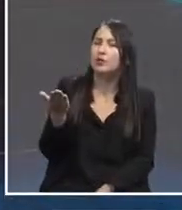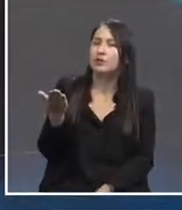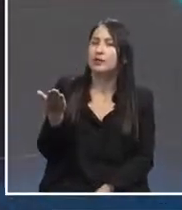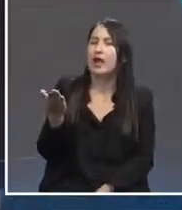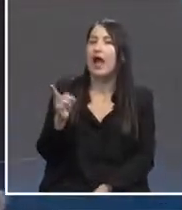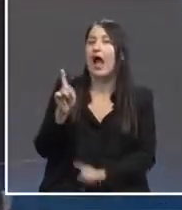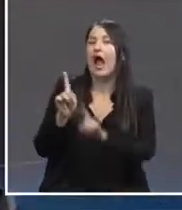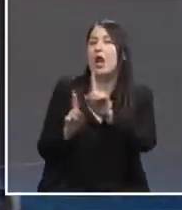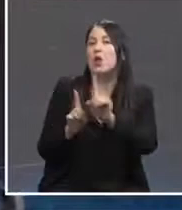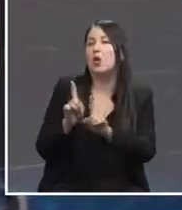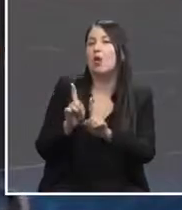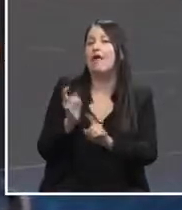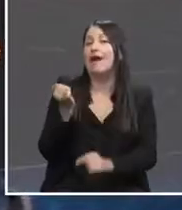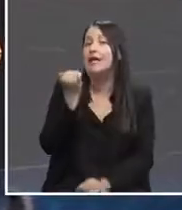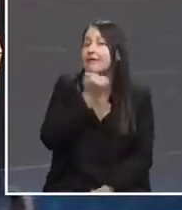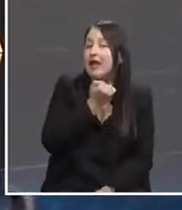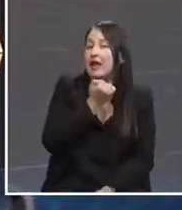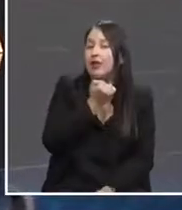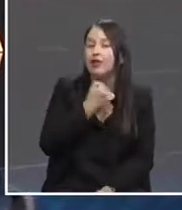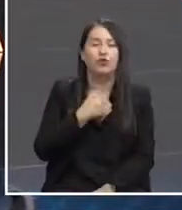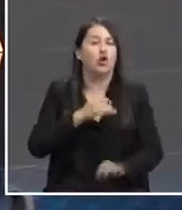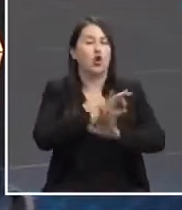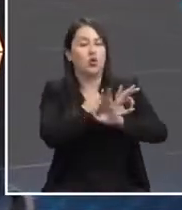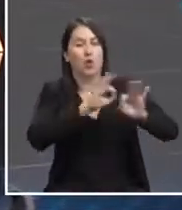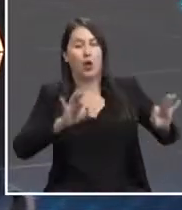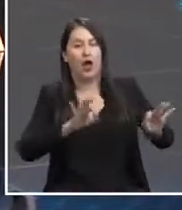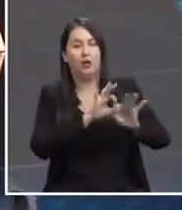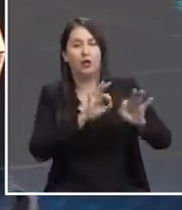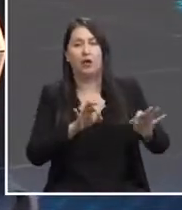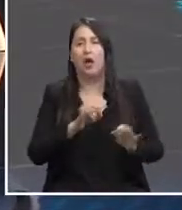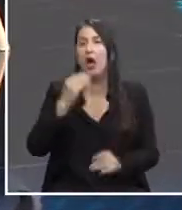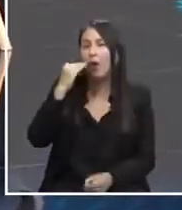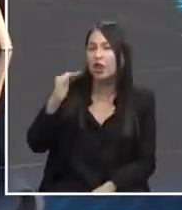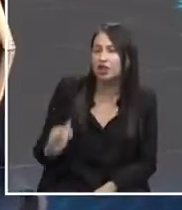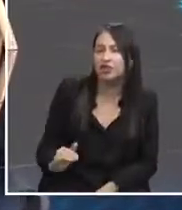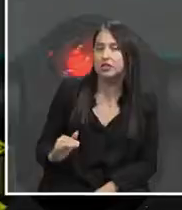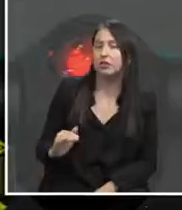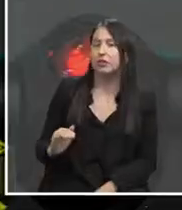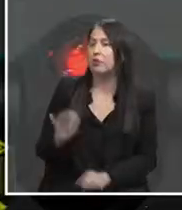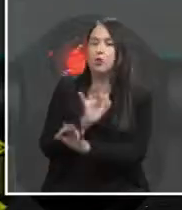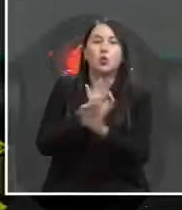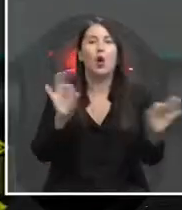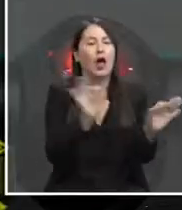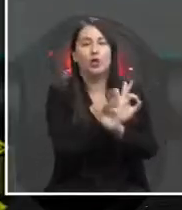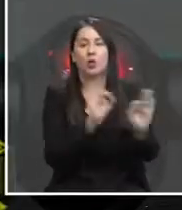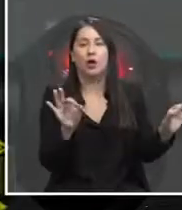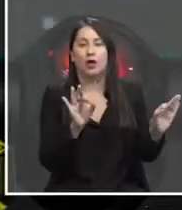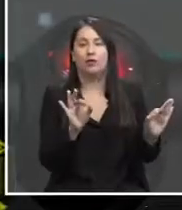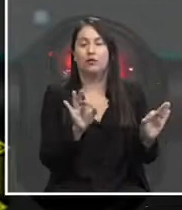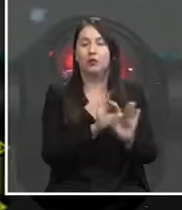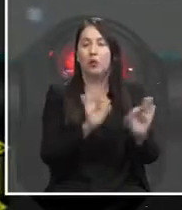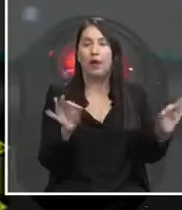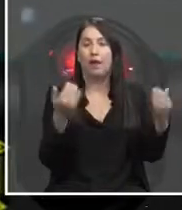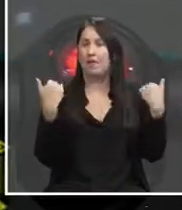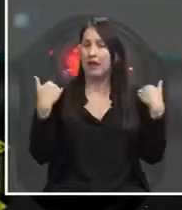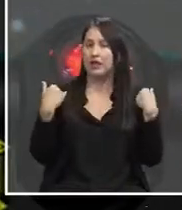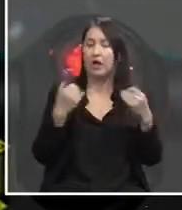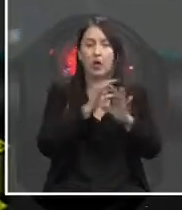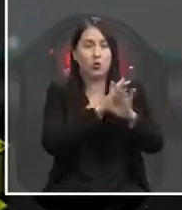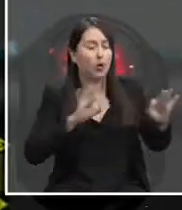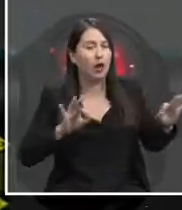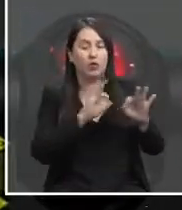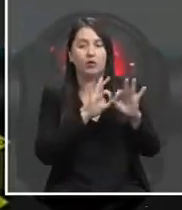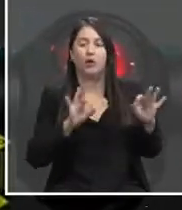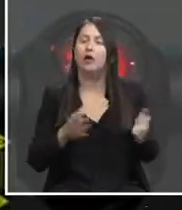alguna vez? Nunca, dice, nunca jamás en mi vida he fallado, pero cuando chico, cuando practicaba, nunca fallé. Sí, no he fallado